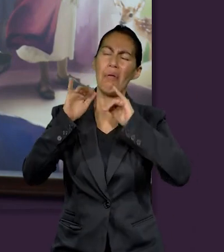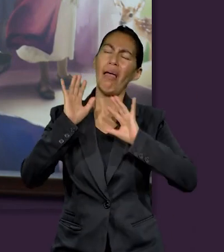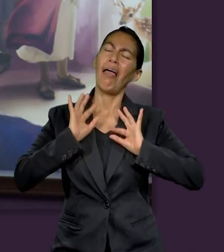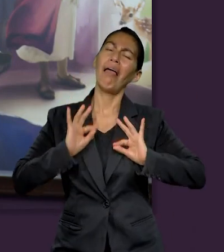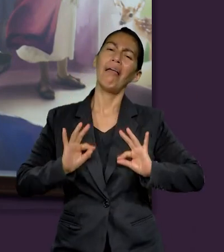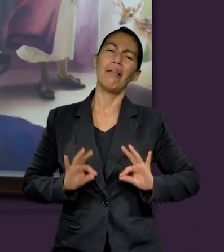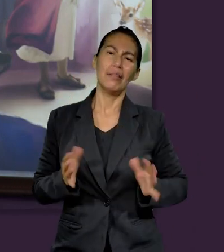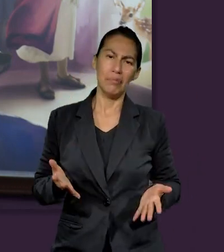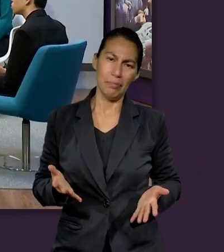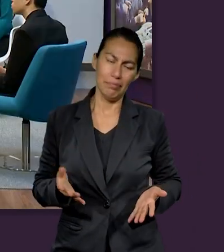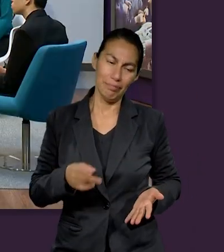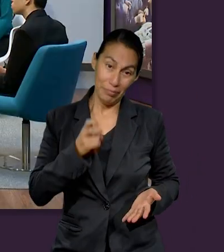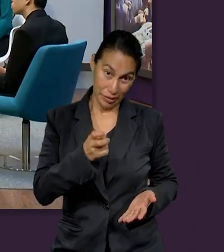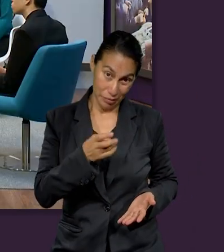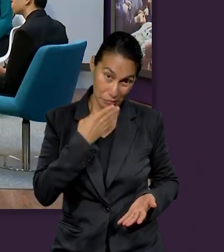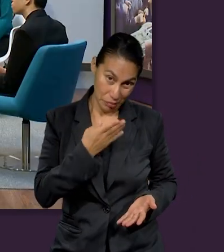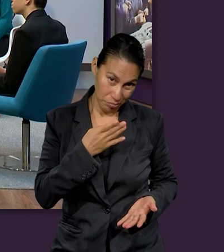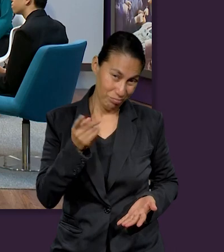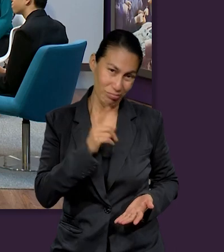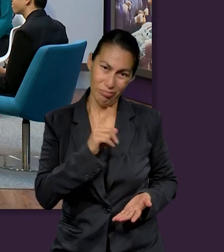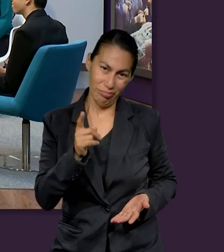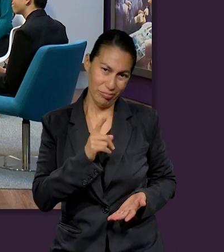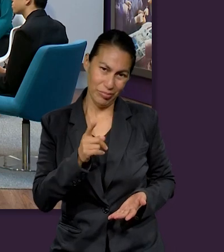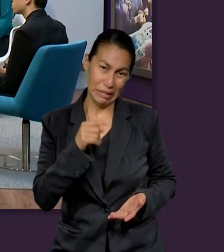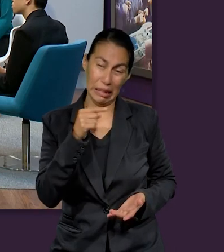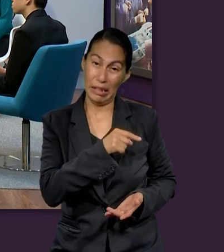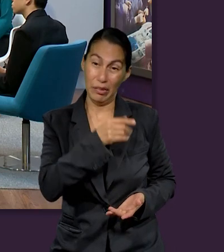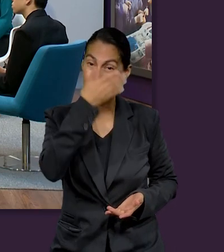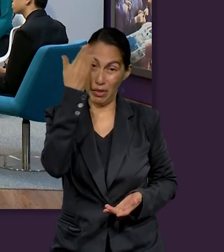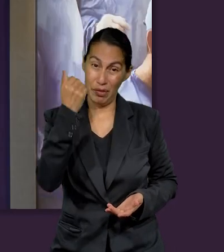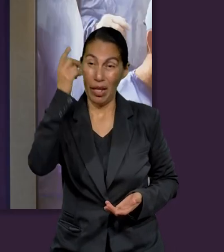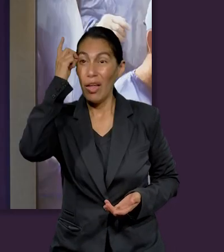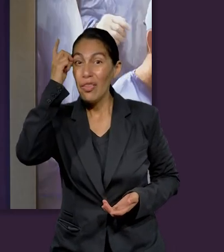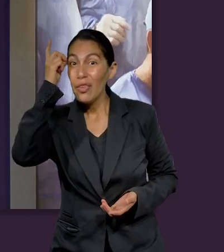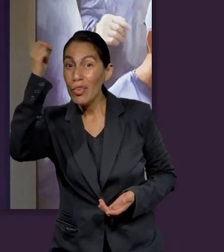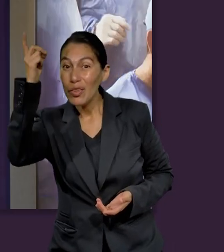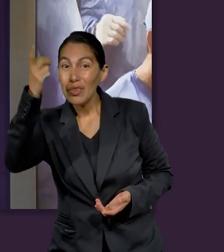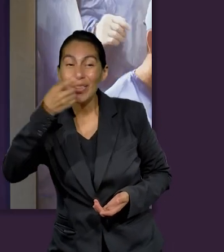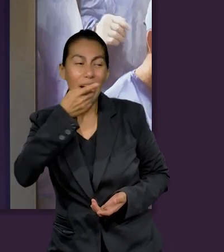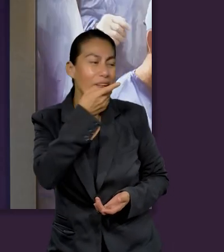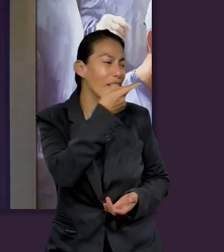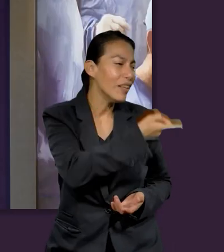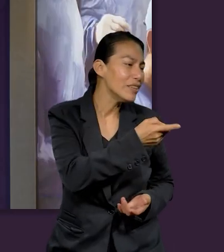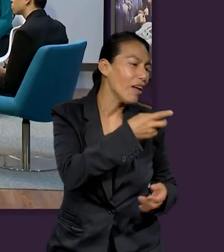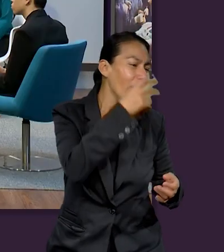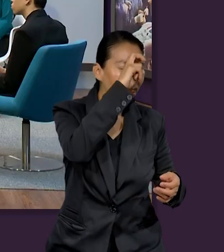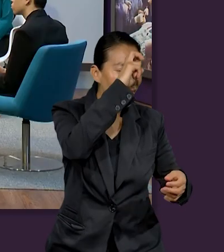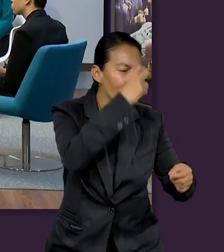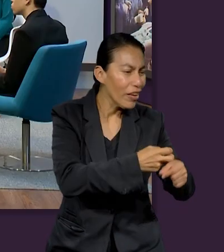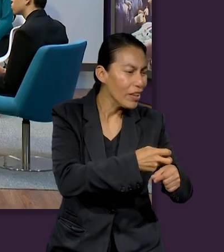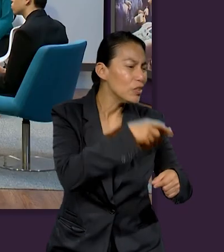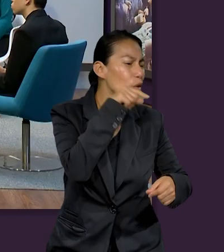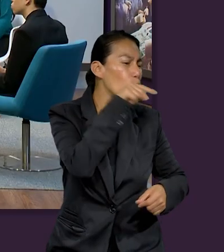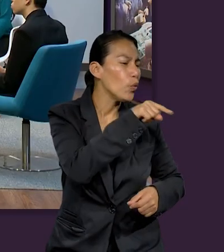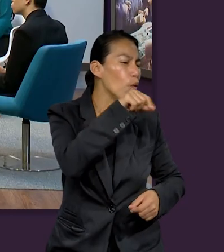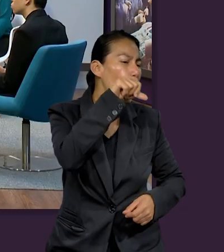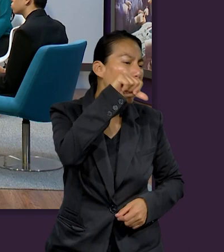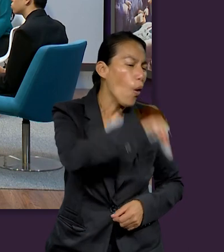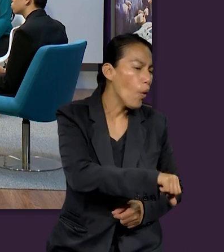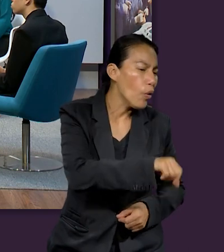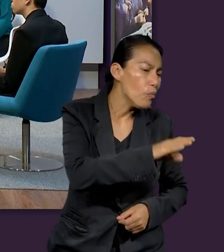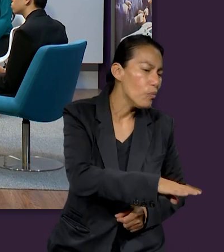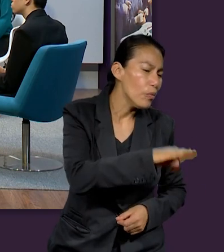beber y regocijarme en todo esto pero al final pues como dijo ayer el versículo luego